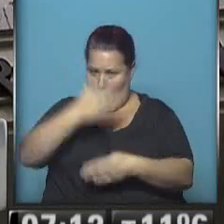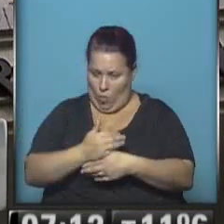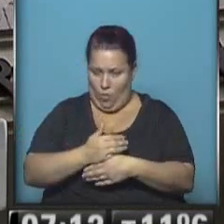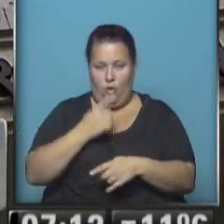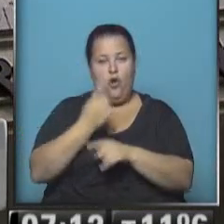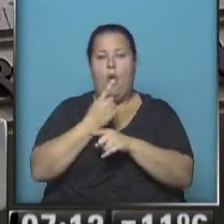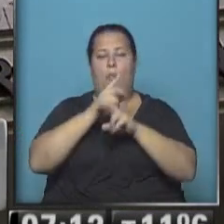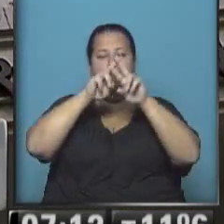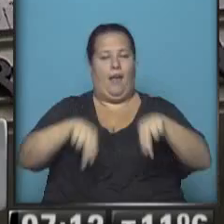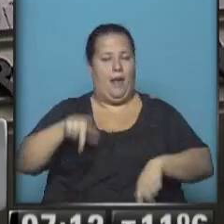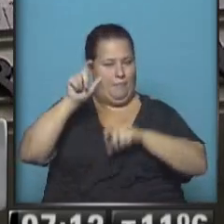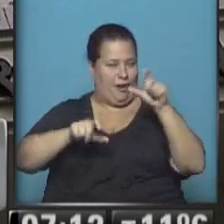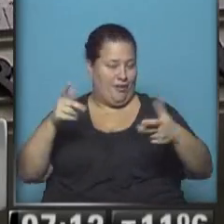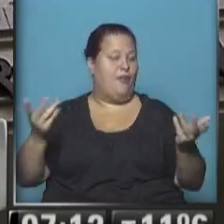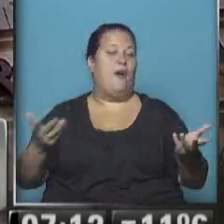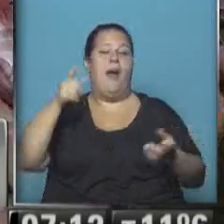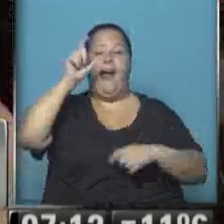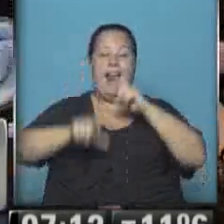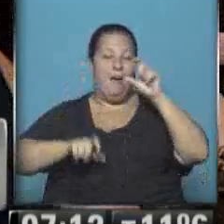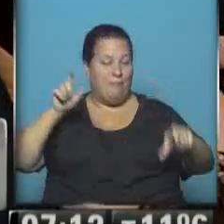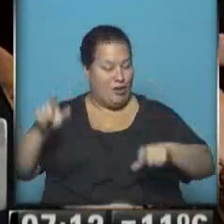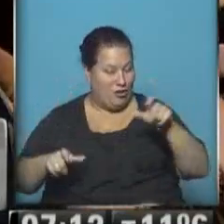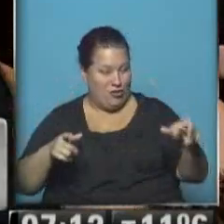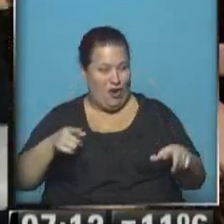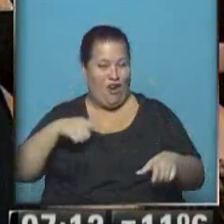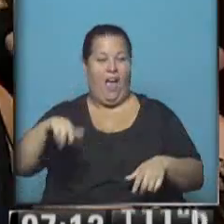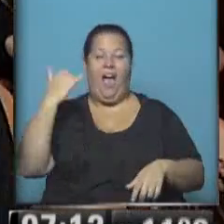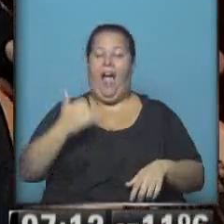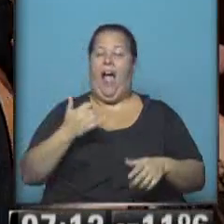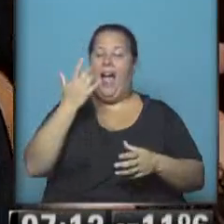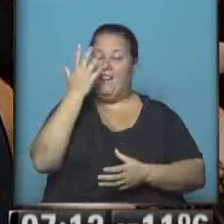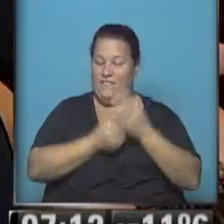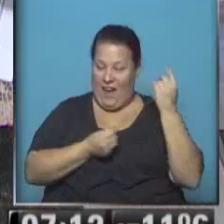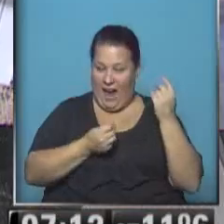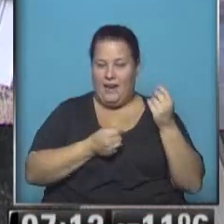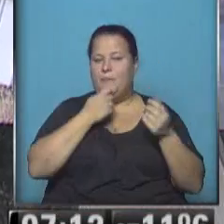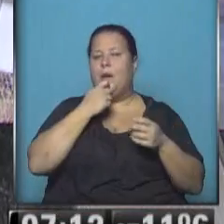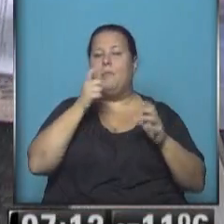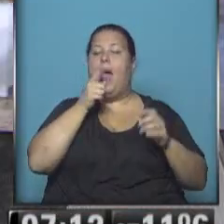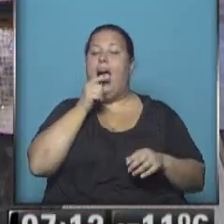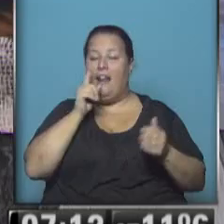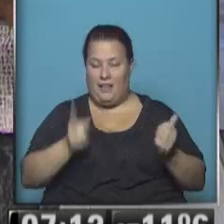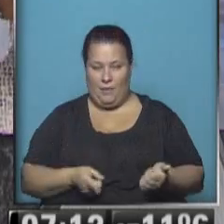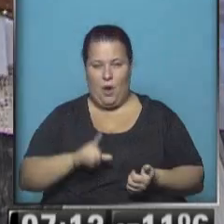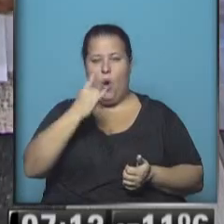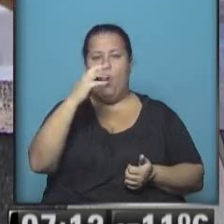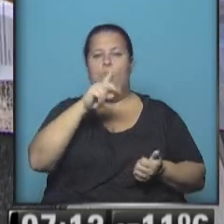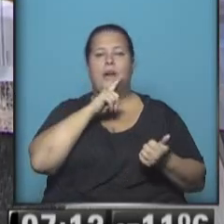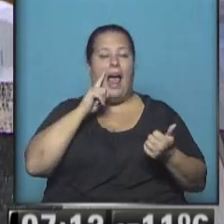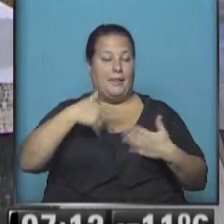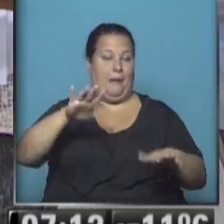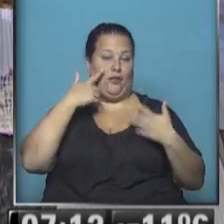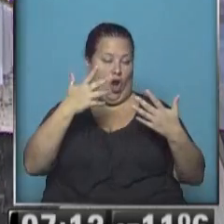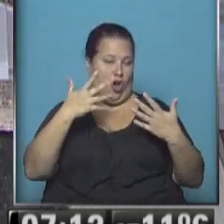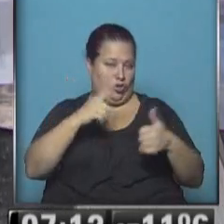pueden es clausurar a las personas bueno las personas físicas eh que tengan irregularidades el caso de los árbitros en el caso lunatic quizás el más